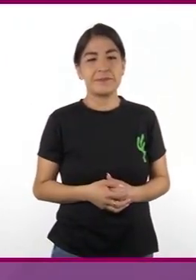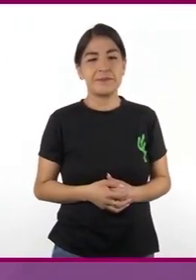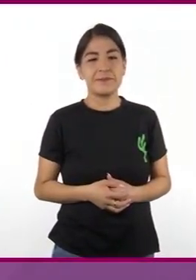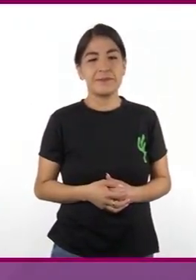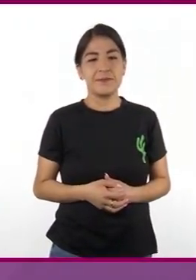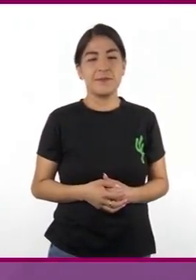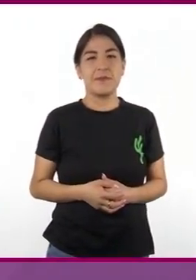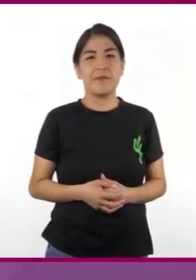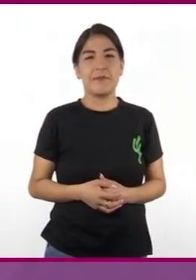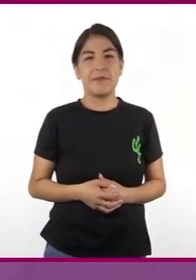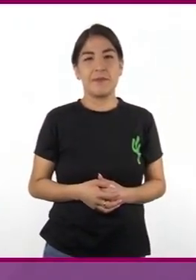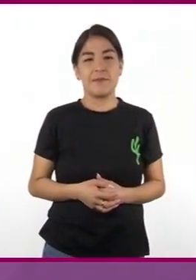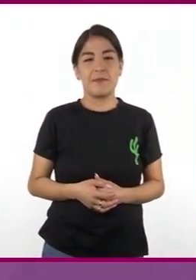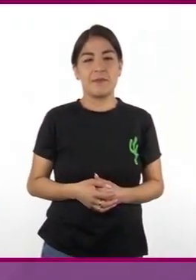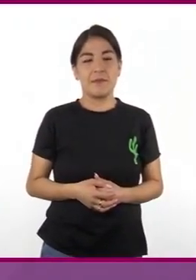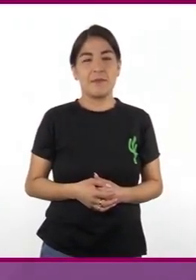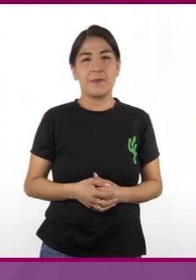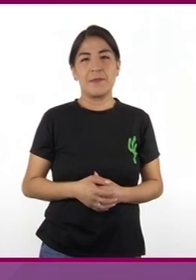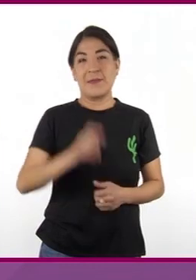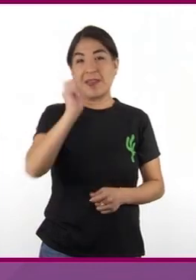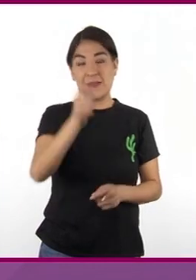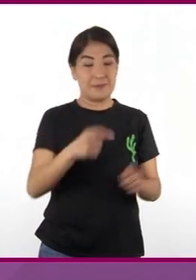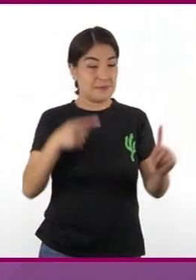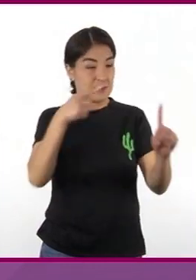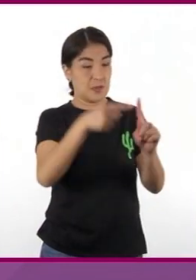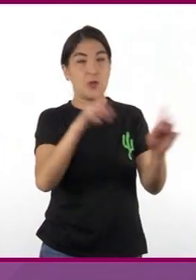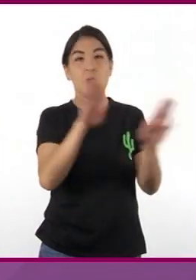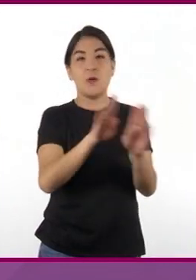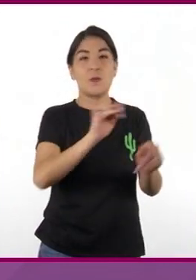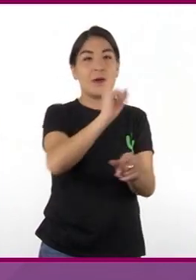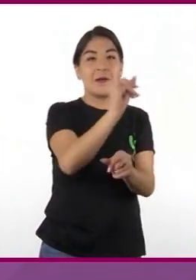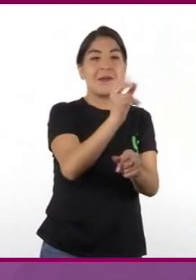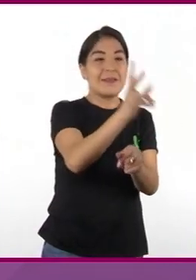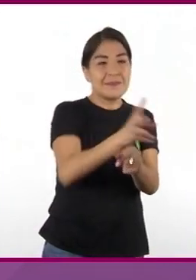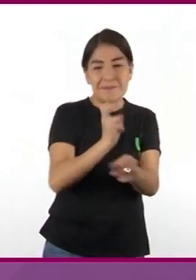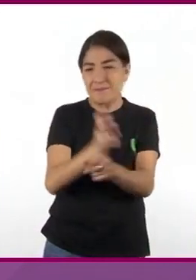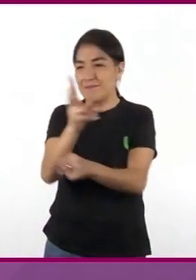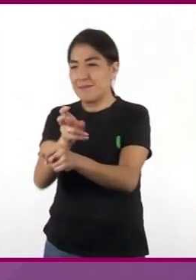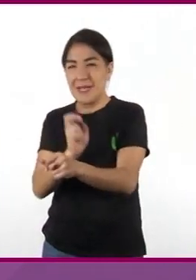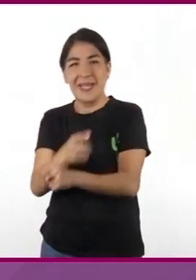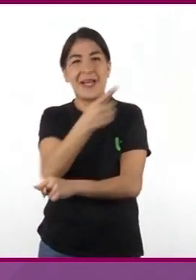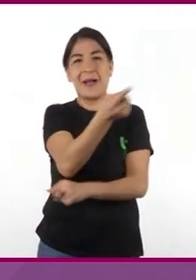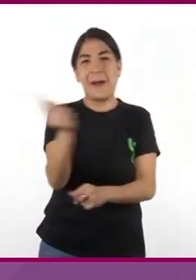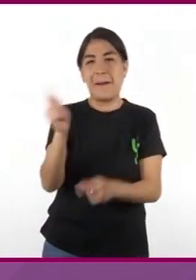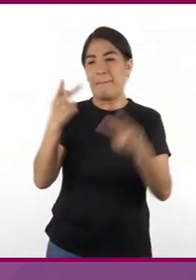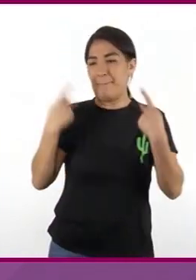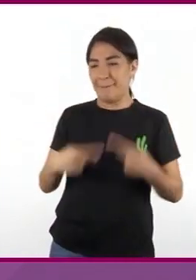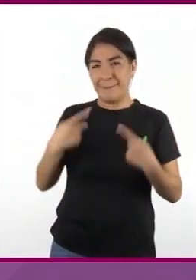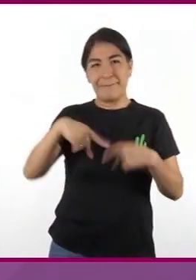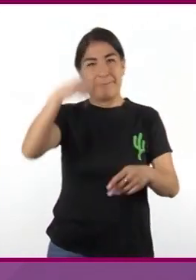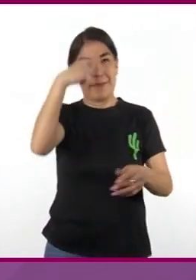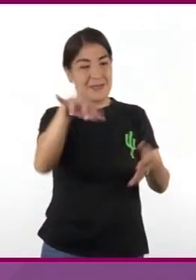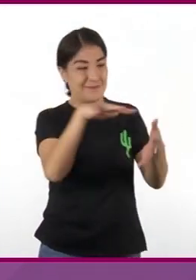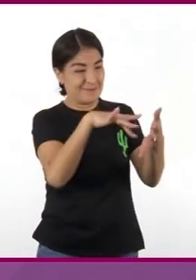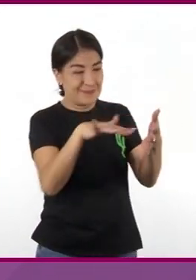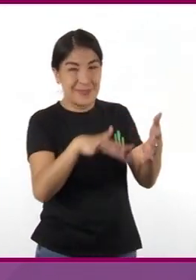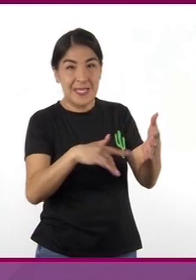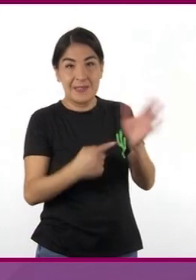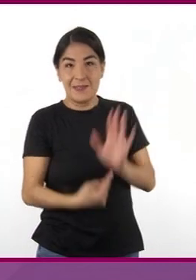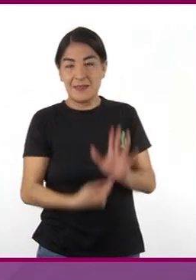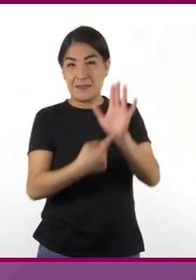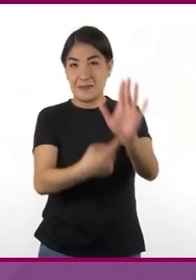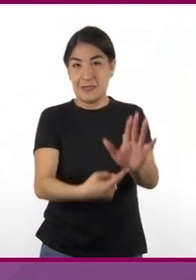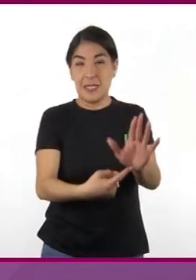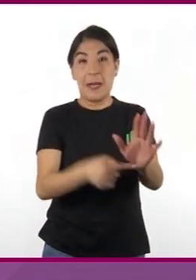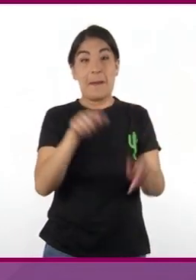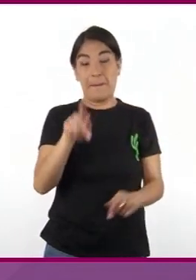Si la intención es invitar al lector o a la lectora a la lectura de la obra que se presenta, el prólogo